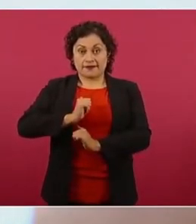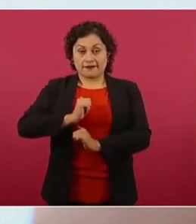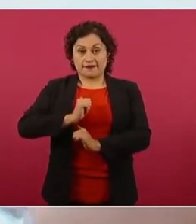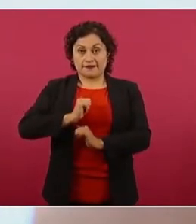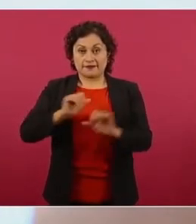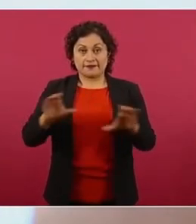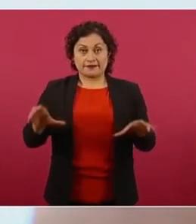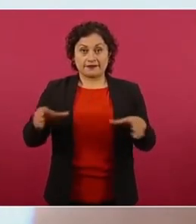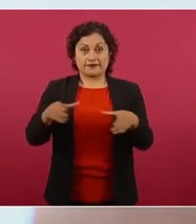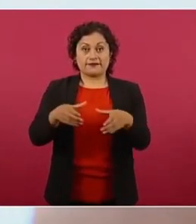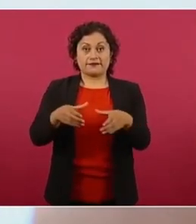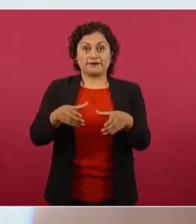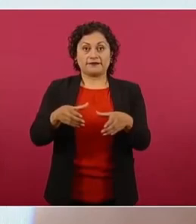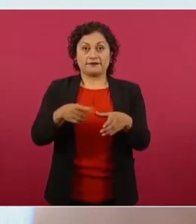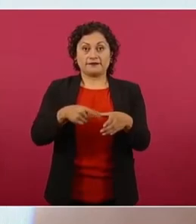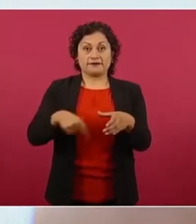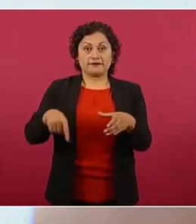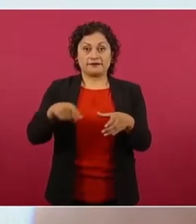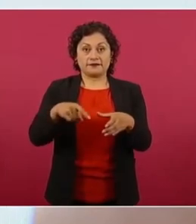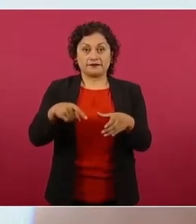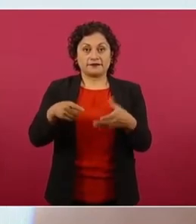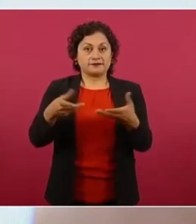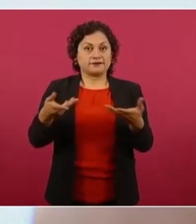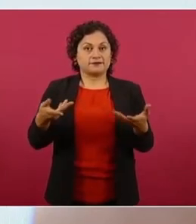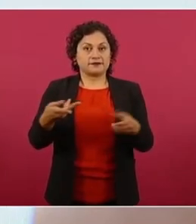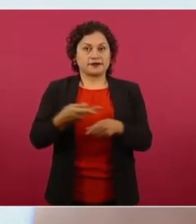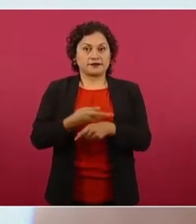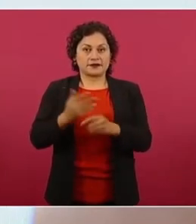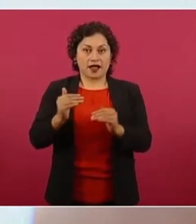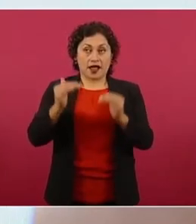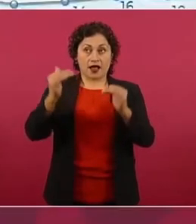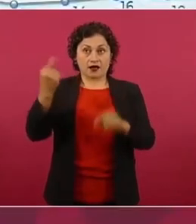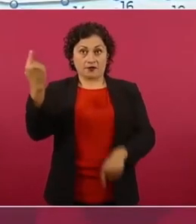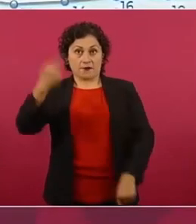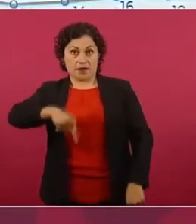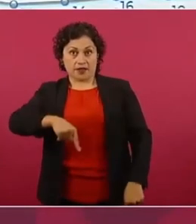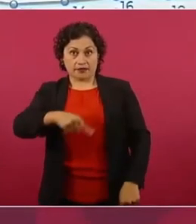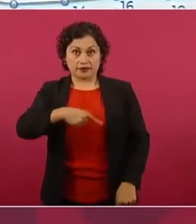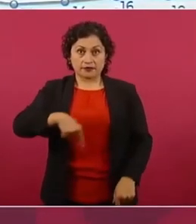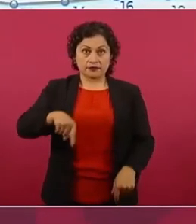que no tienen familia.